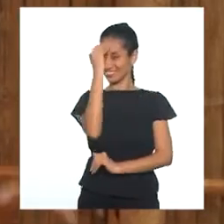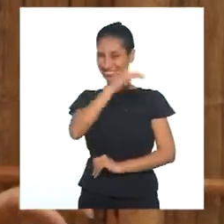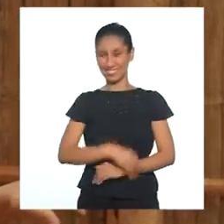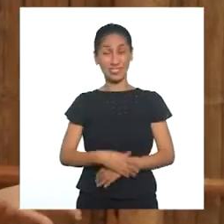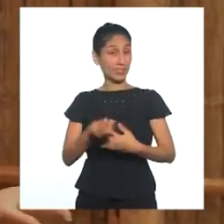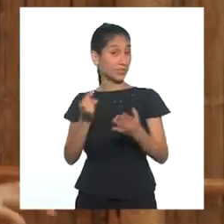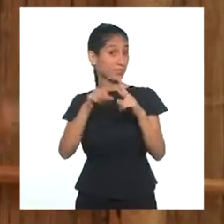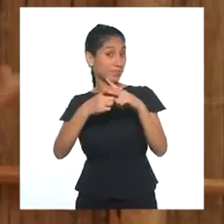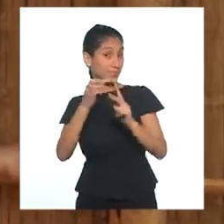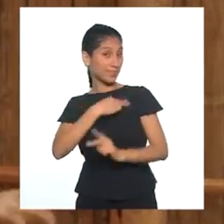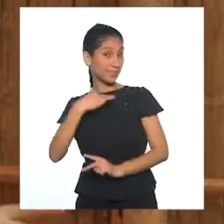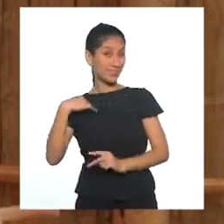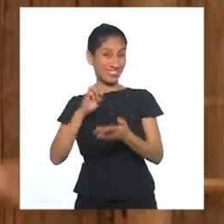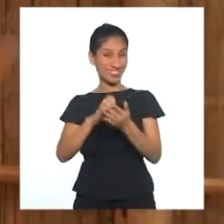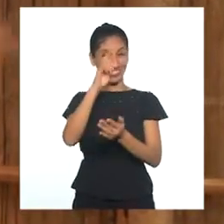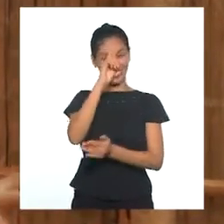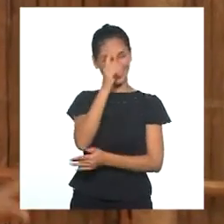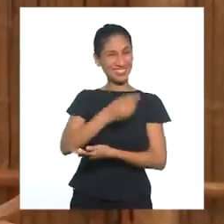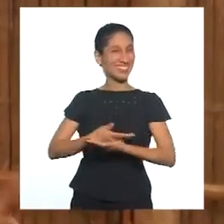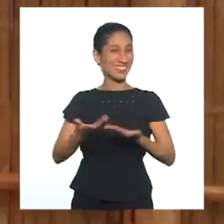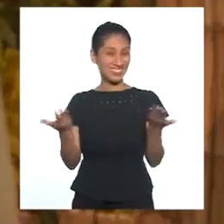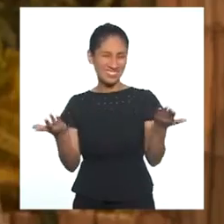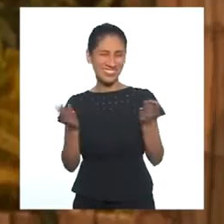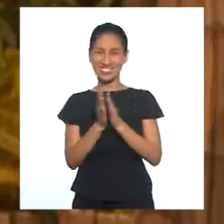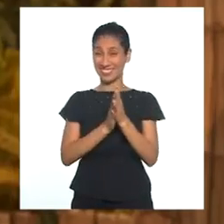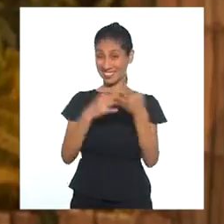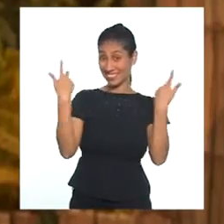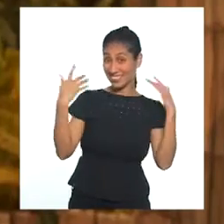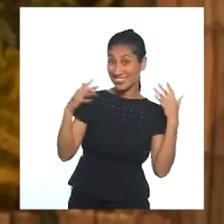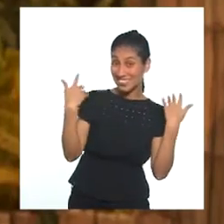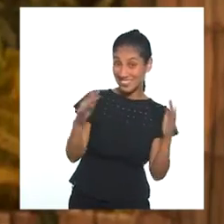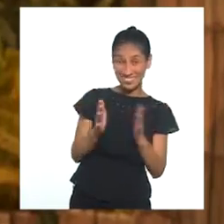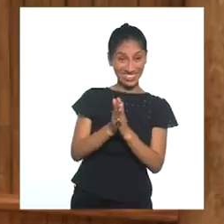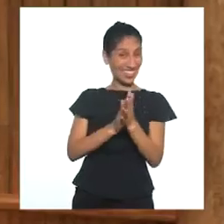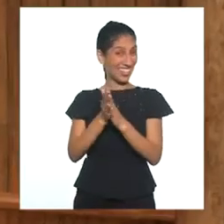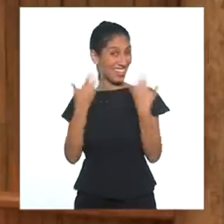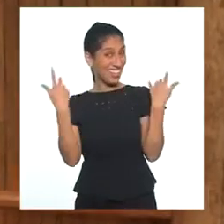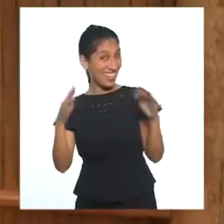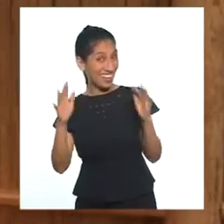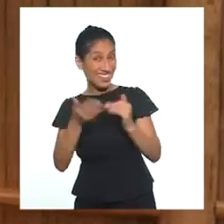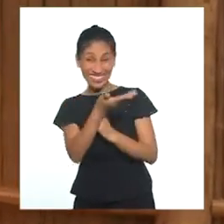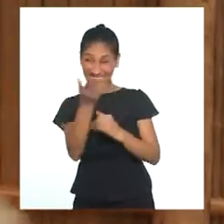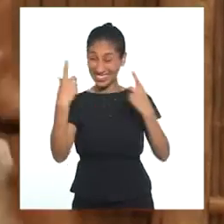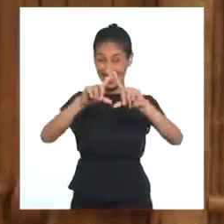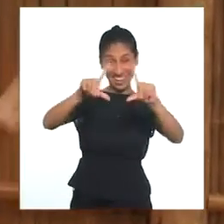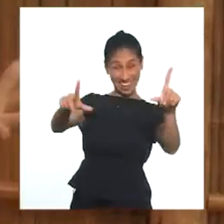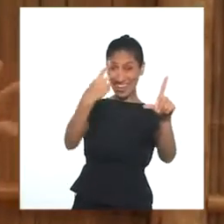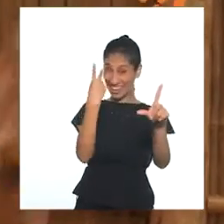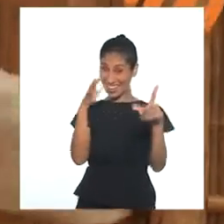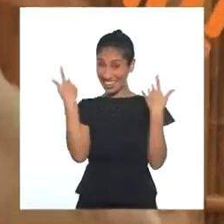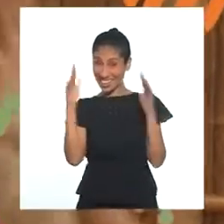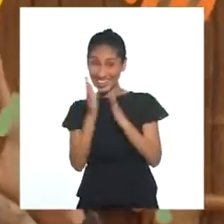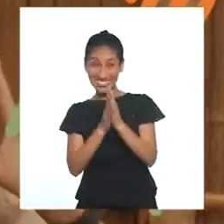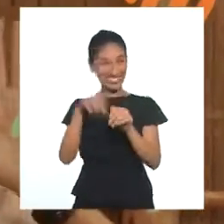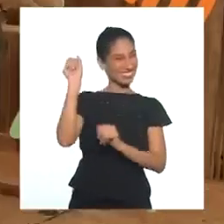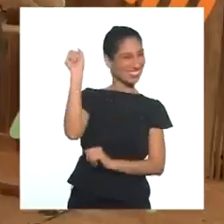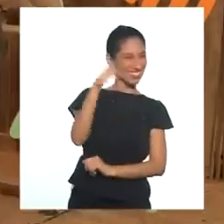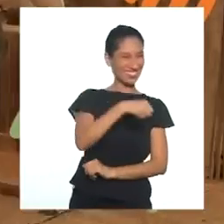Casa. Una iniciativa del Ministerio de Educación. ¿Están listas, chicas y chicos de primer y segundo grado?